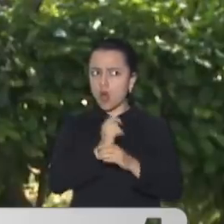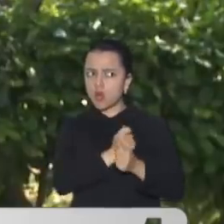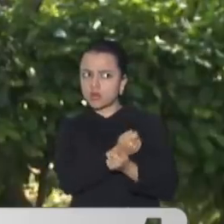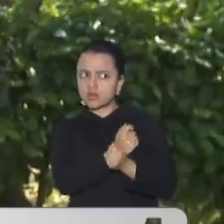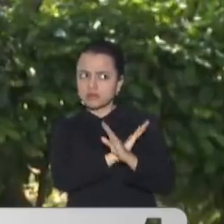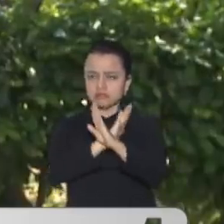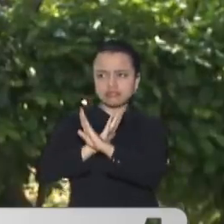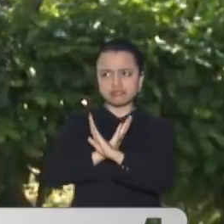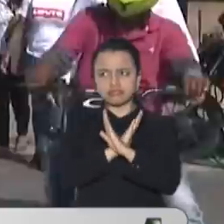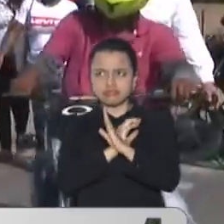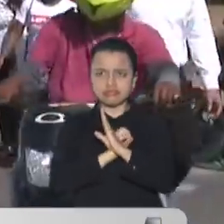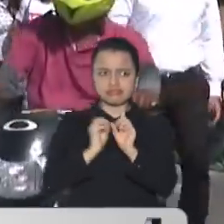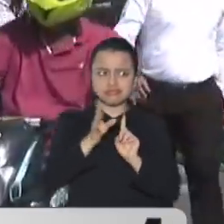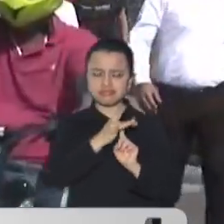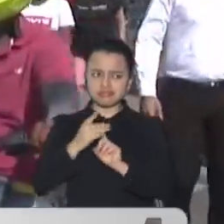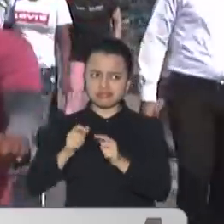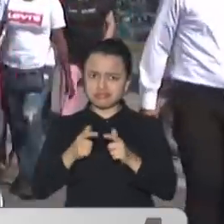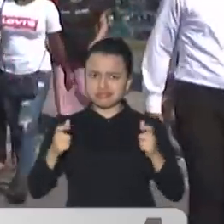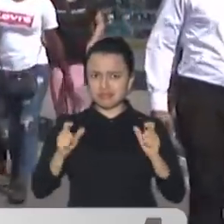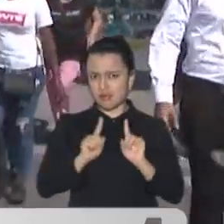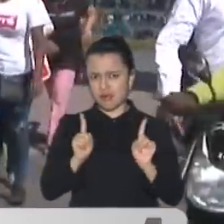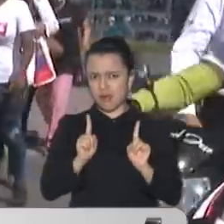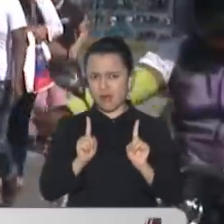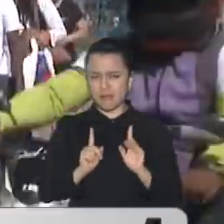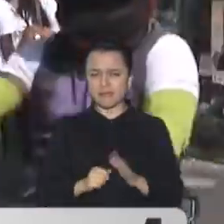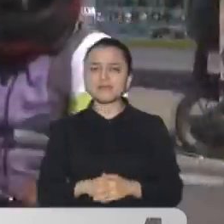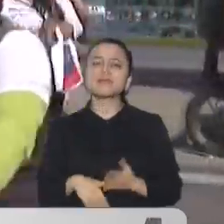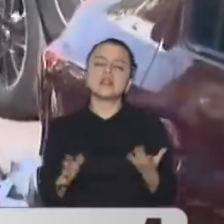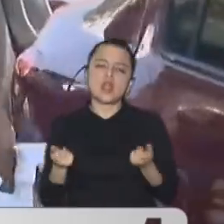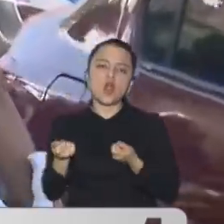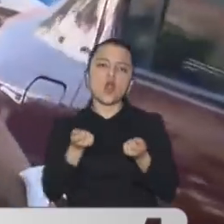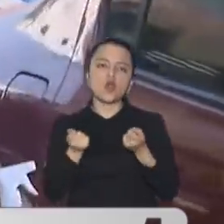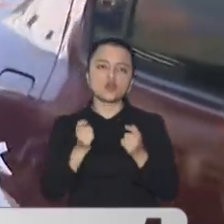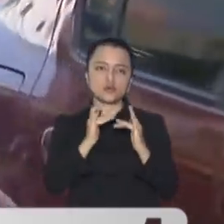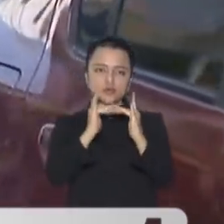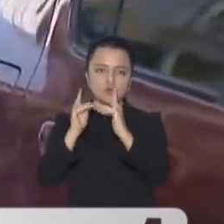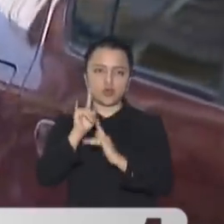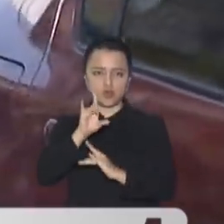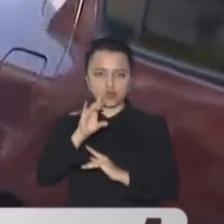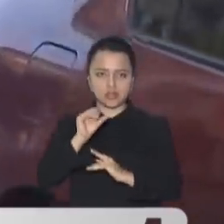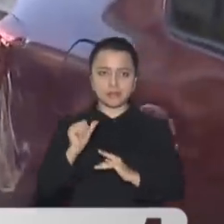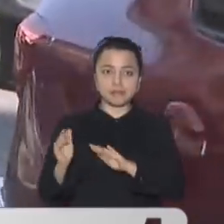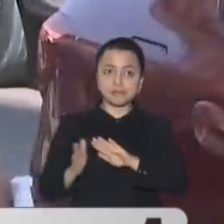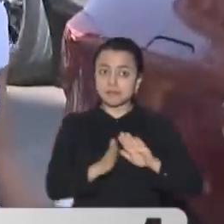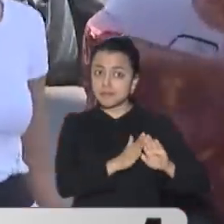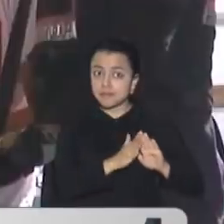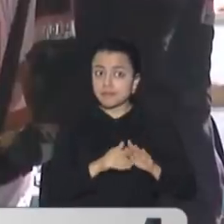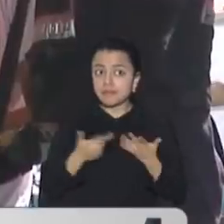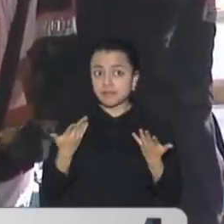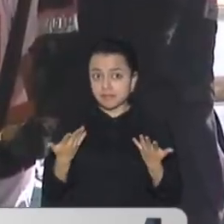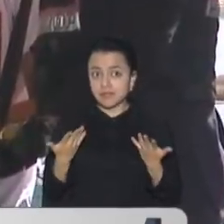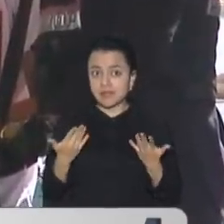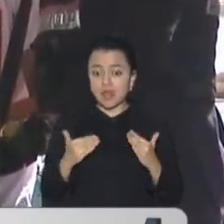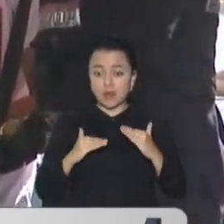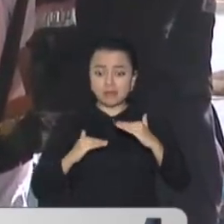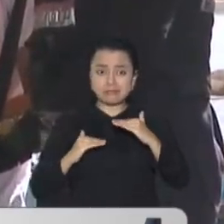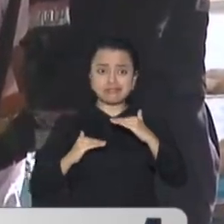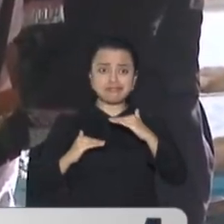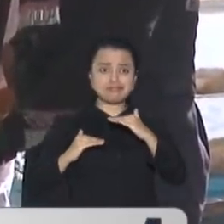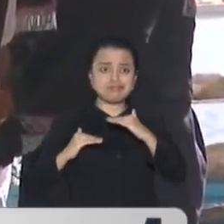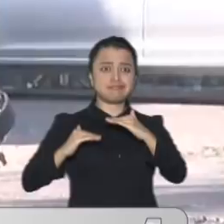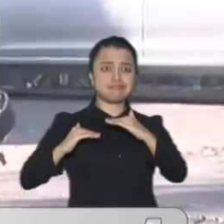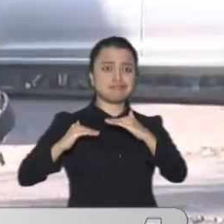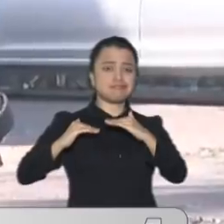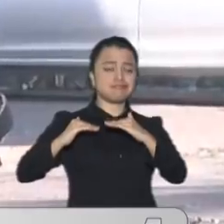cuidados intensivos. Con el fin de evitar mayor indisciplina social en la ciudad y no llegar al límite máximo